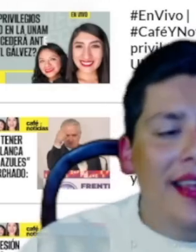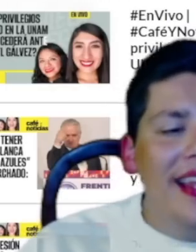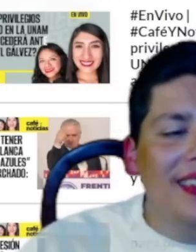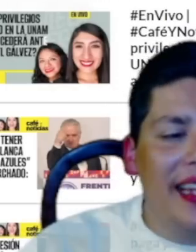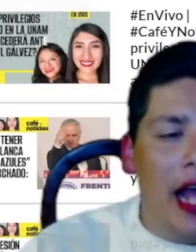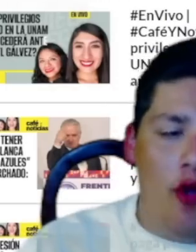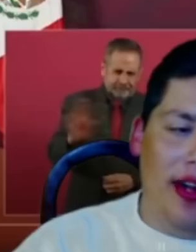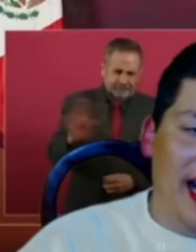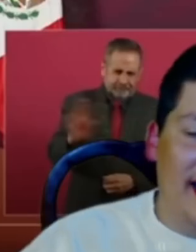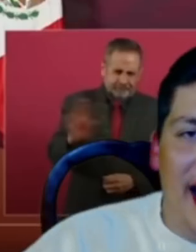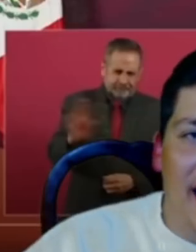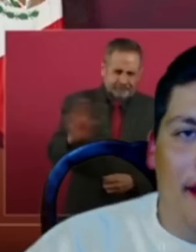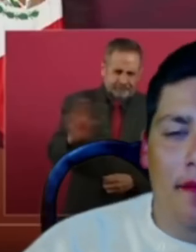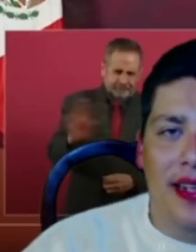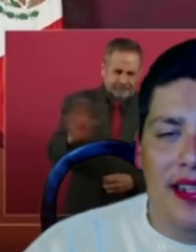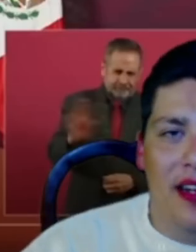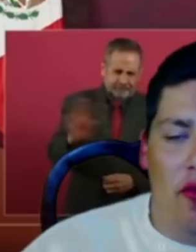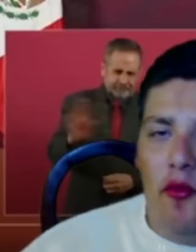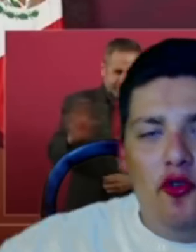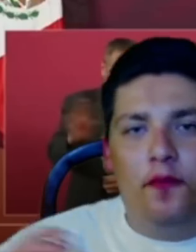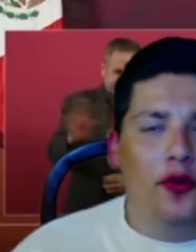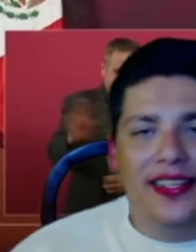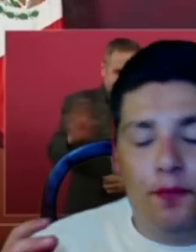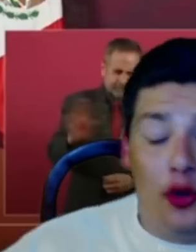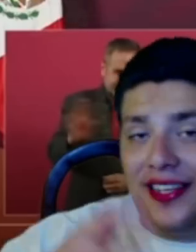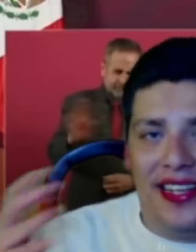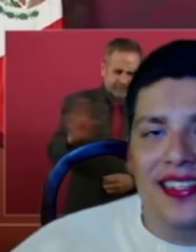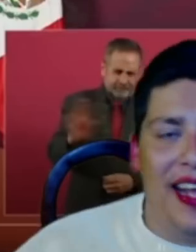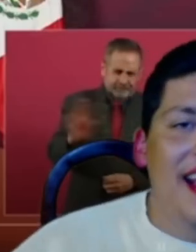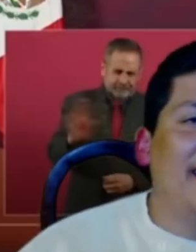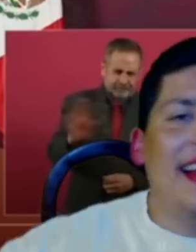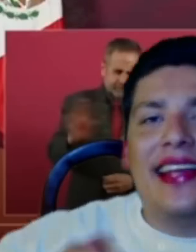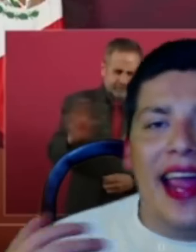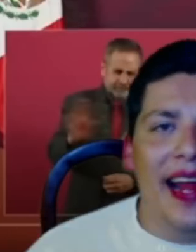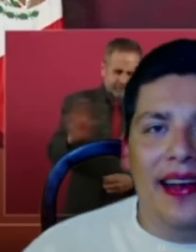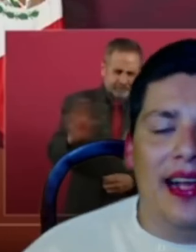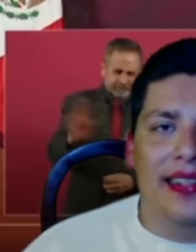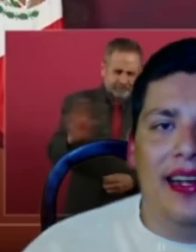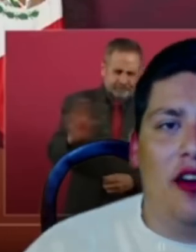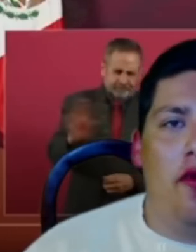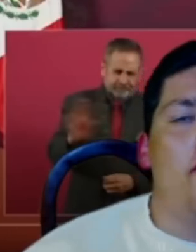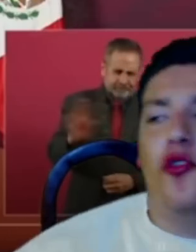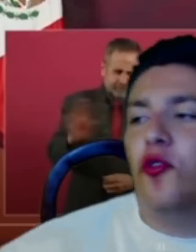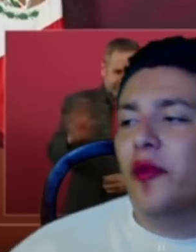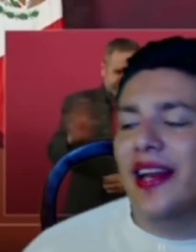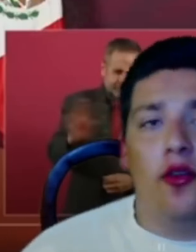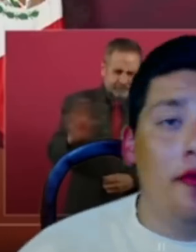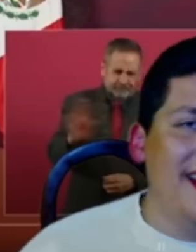lona. Y es que, aunque la quieran vestir como muy progresista, que quieran hacerla como